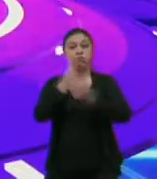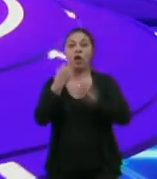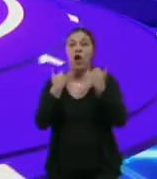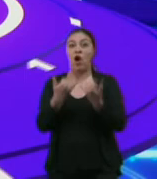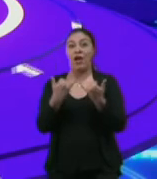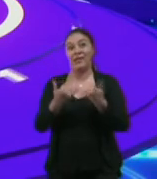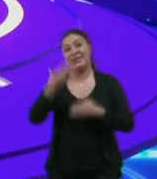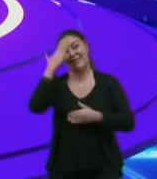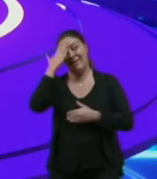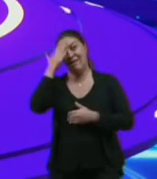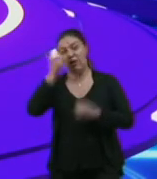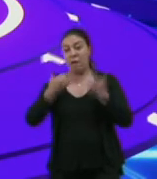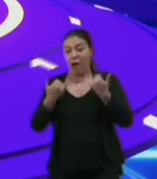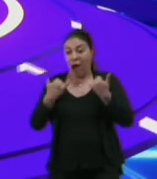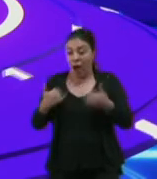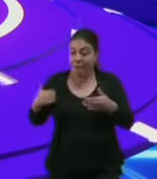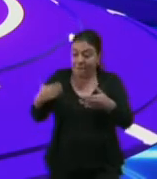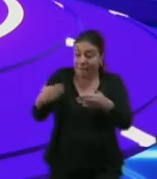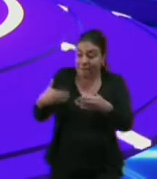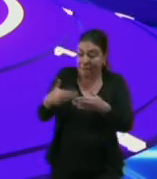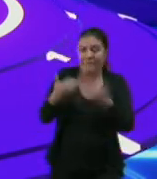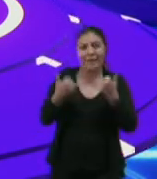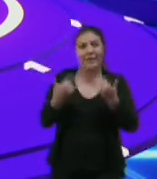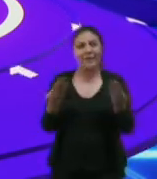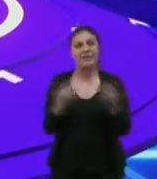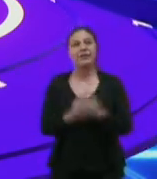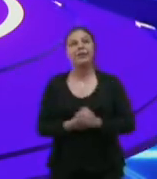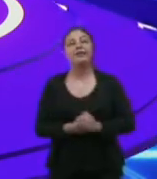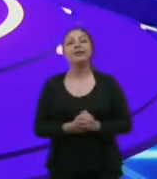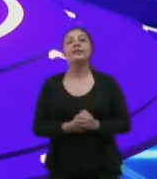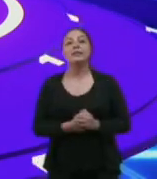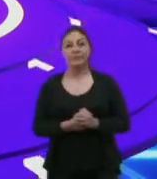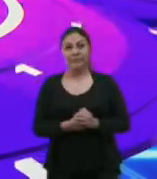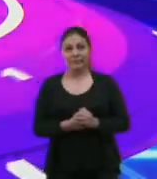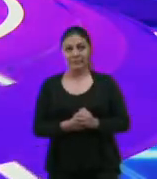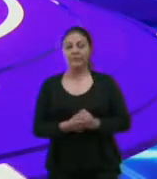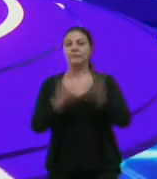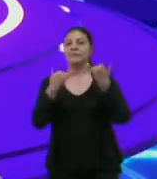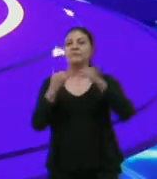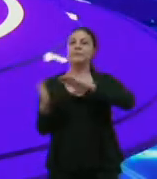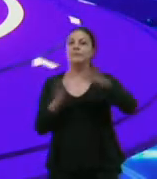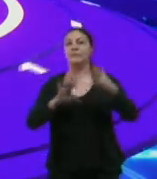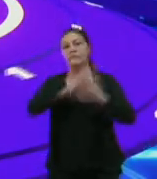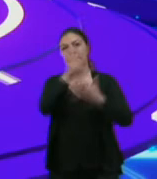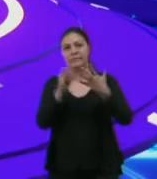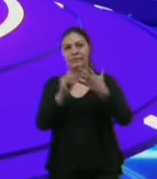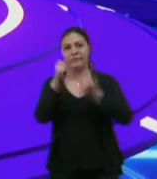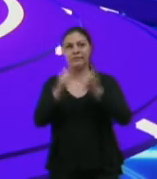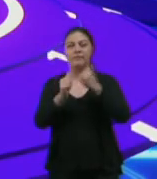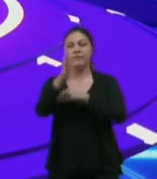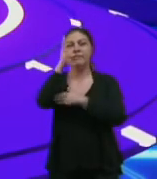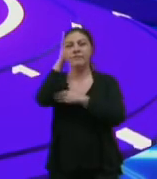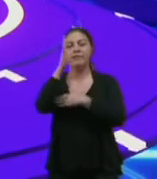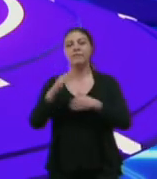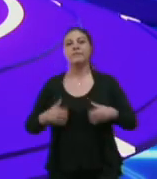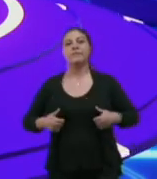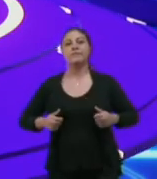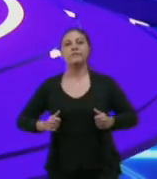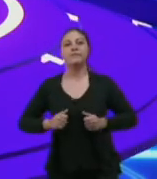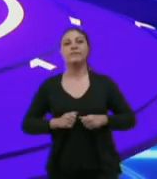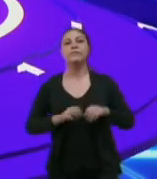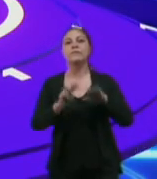la vida del emprendimiento en el que estoy bueno vamos con las conclusiones de la charla de eur y living the ways